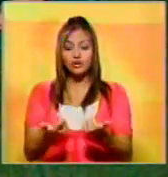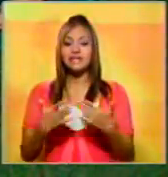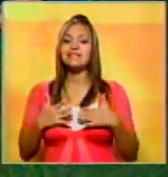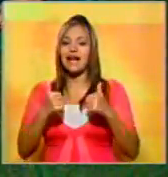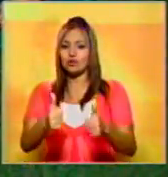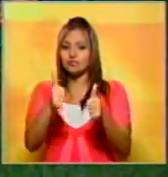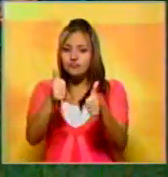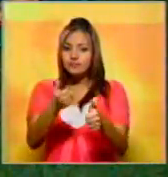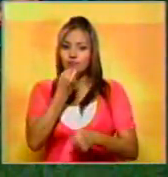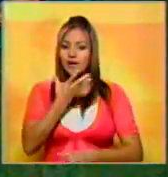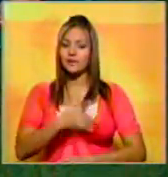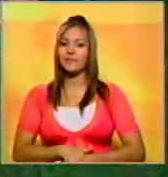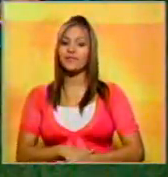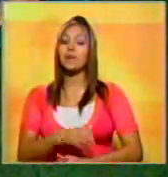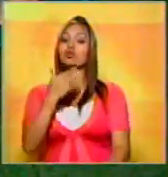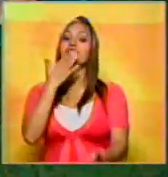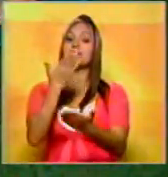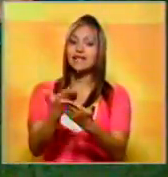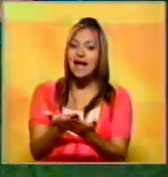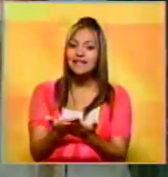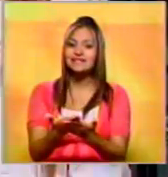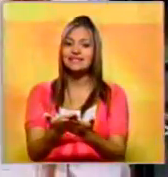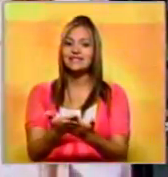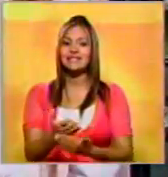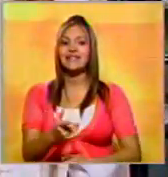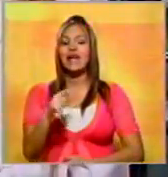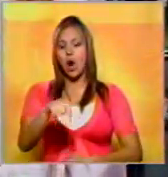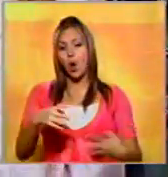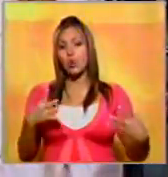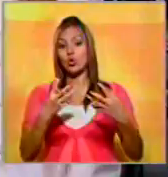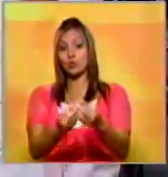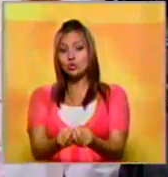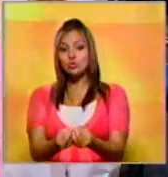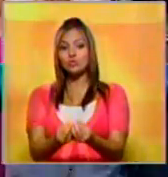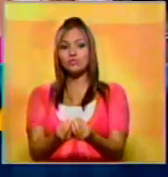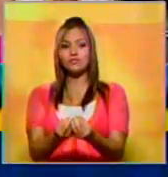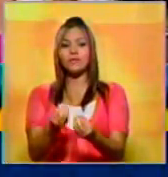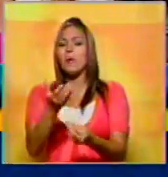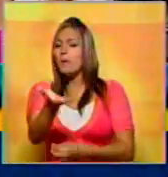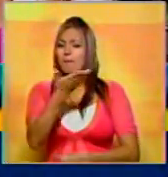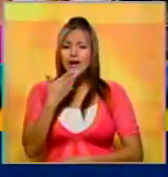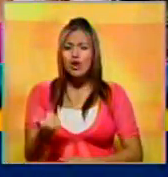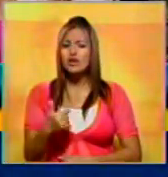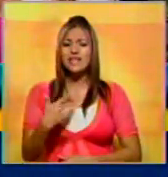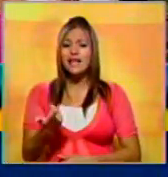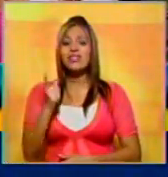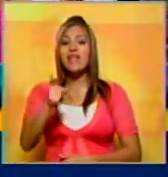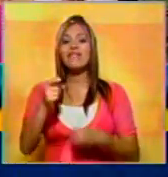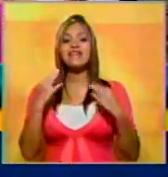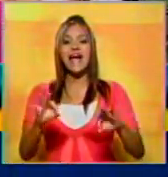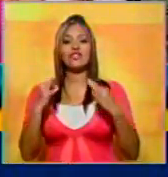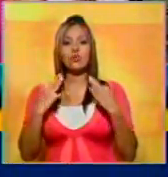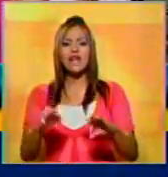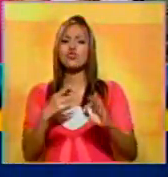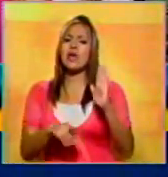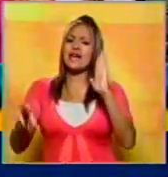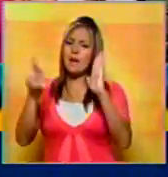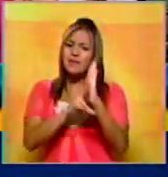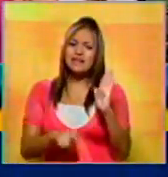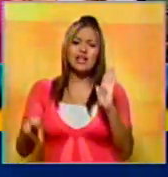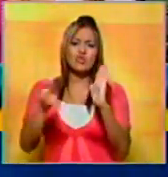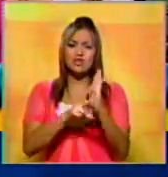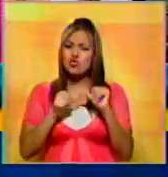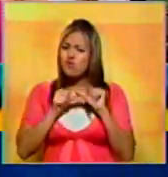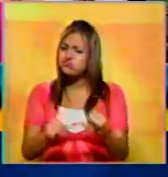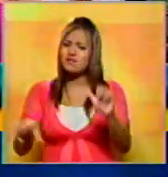sana. Muchísimas gracias, Eti, por acompañarnos en nuestra sección. No hay nada mejor que lo natural, lo hemos dicho y lo